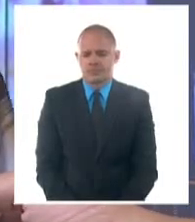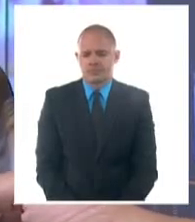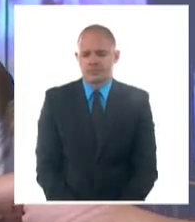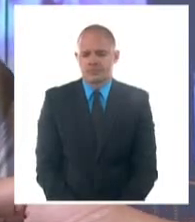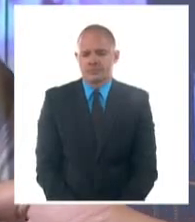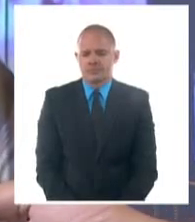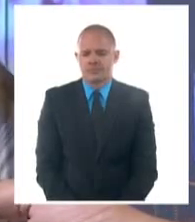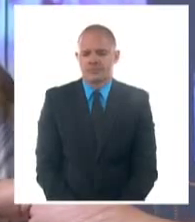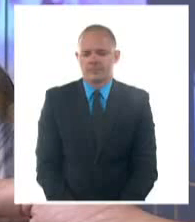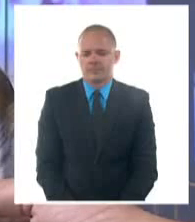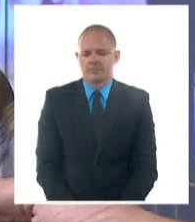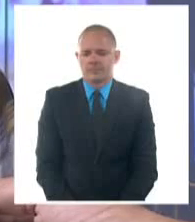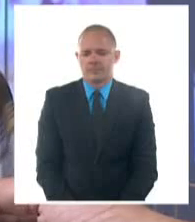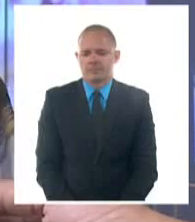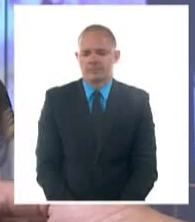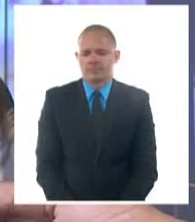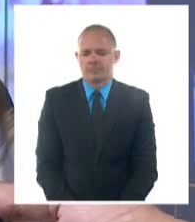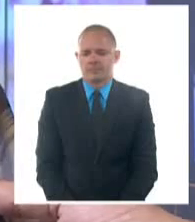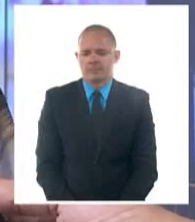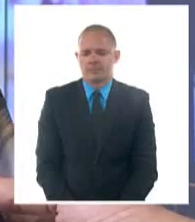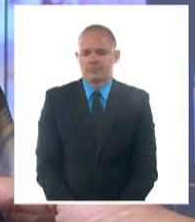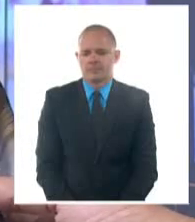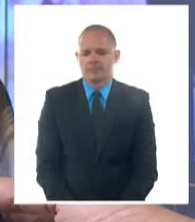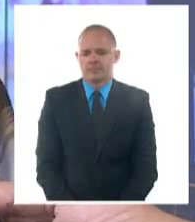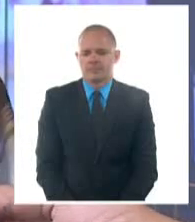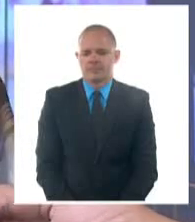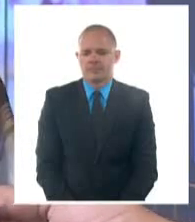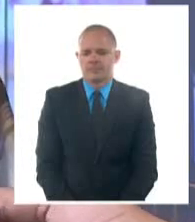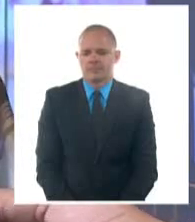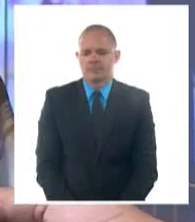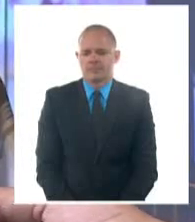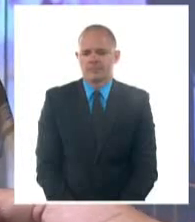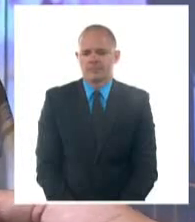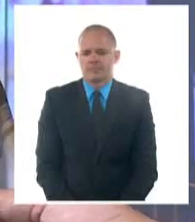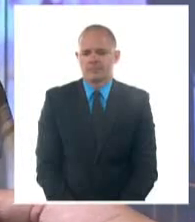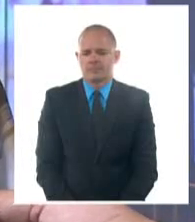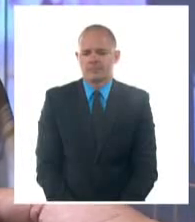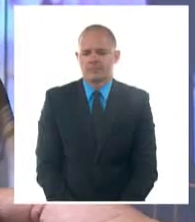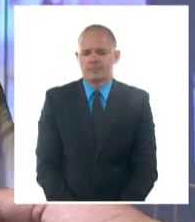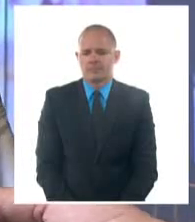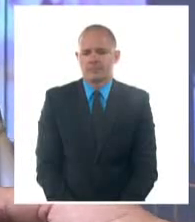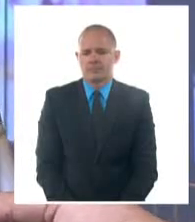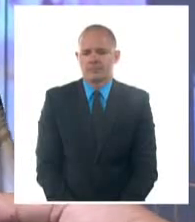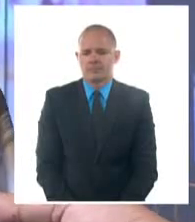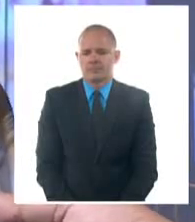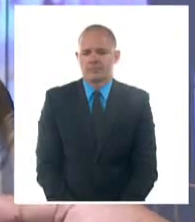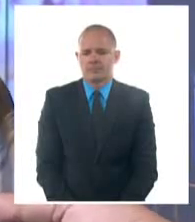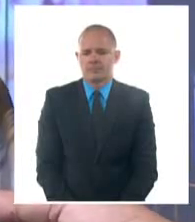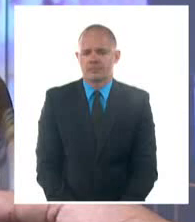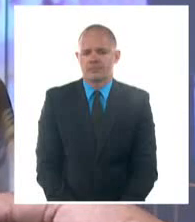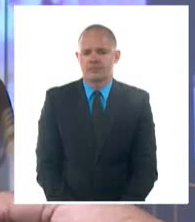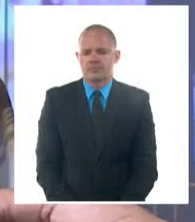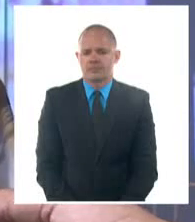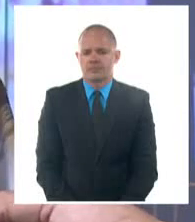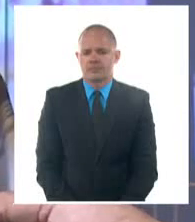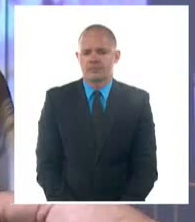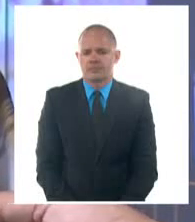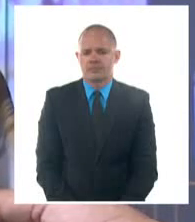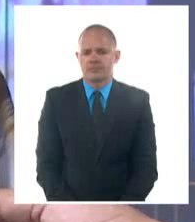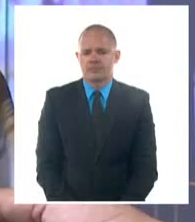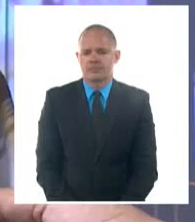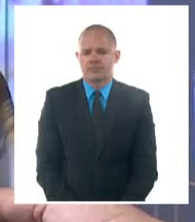móvil de Santiago de Cuba, que en el transcurso del tiempo se van a ir solucionando. Ya incluso la central